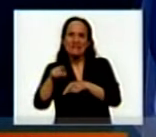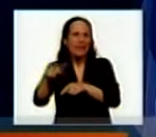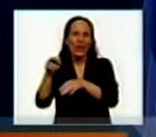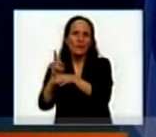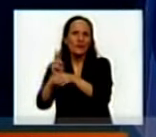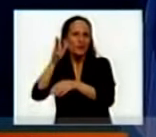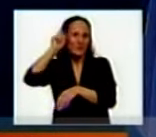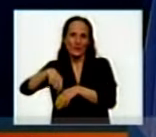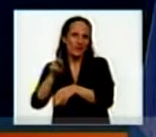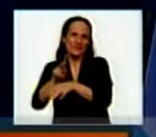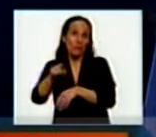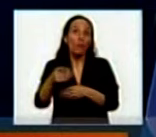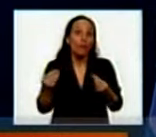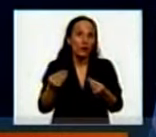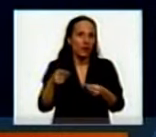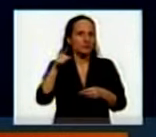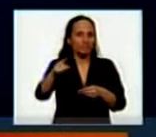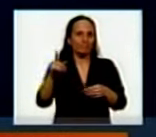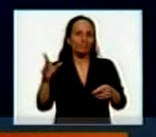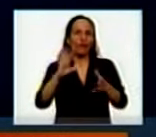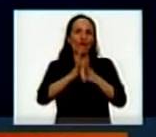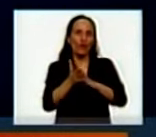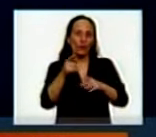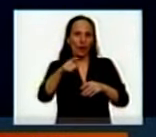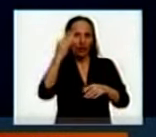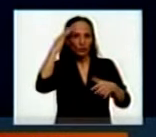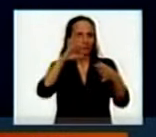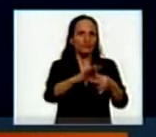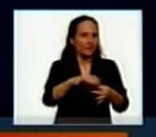los que consolidan nuestro sistema institucional.